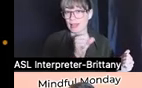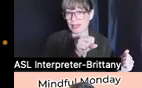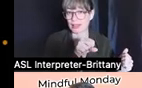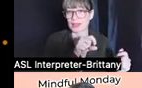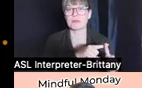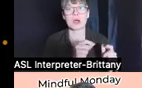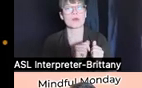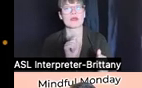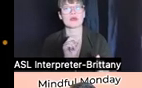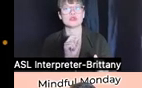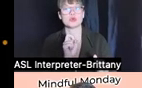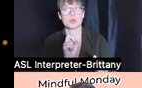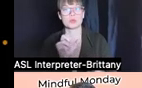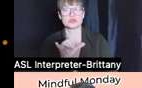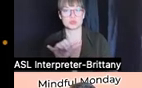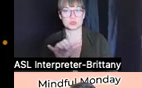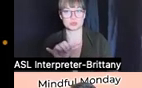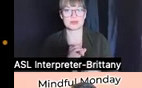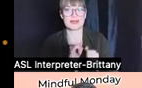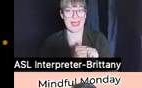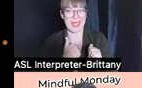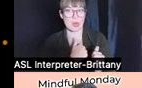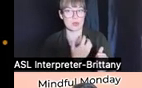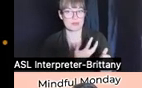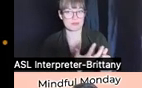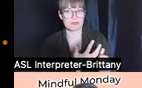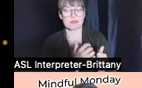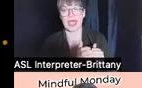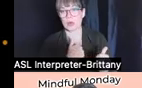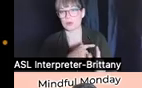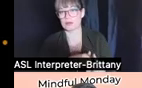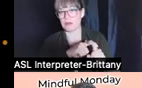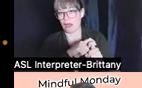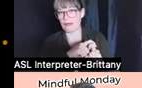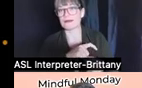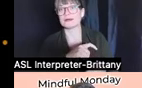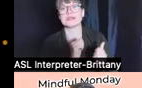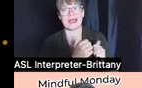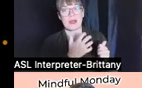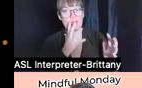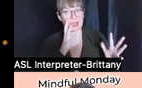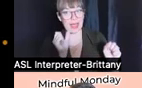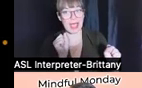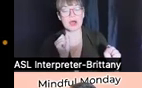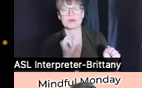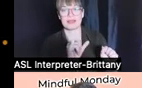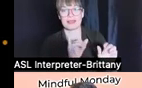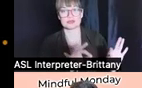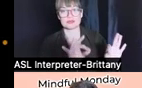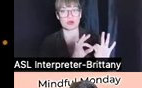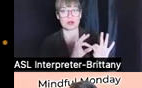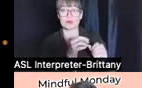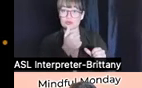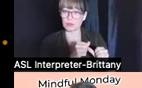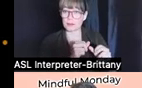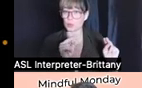con lo que dice, sino con el tono y en la manera en que se dice, si pausamos y qué tan